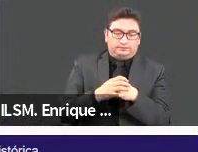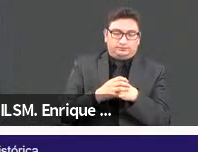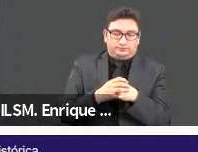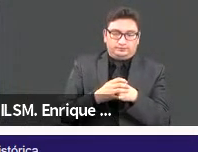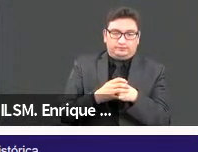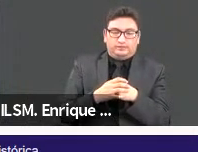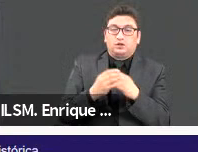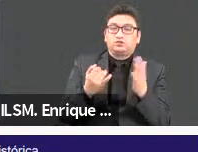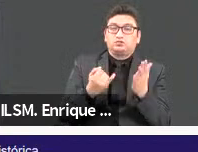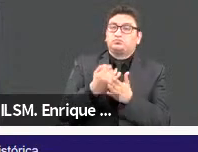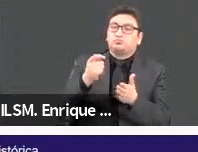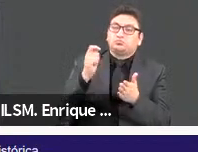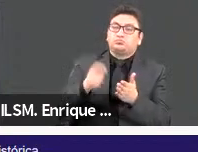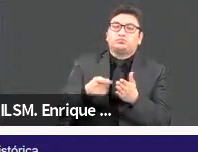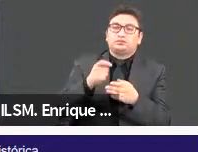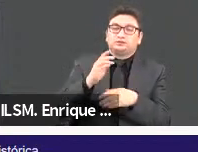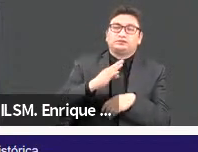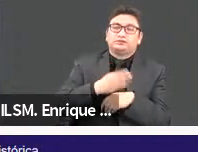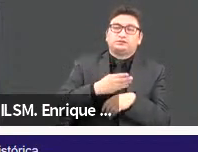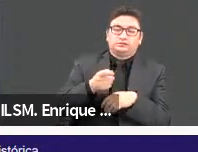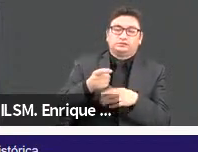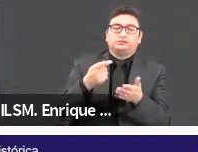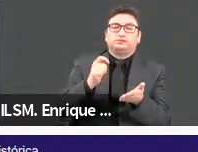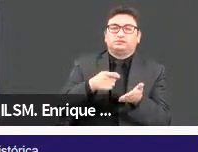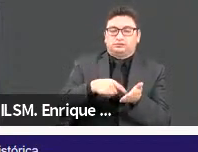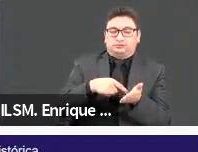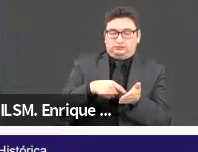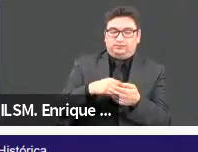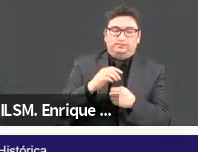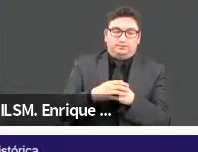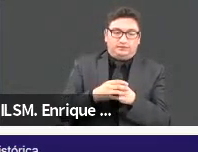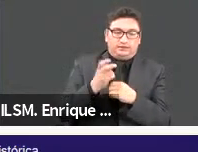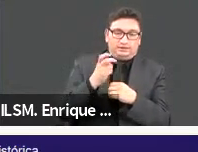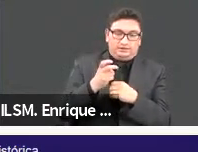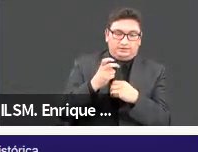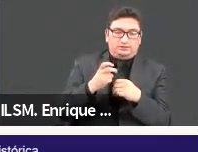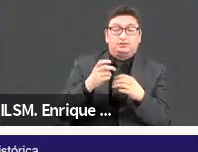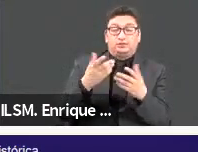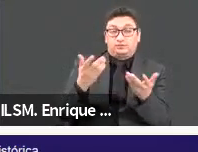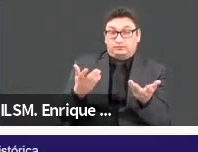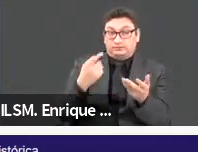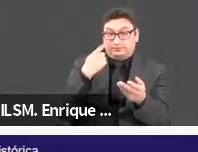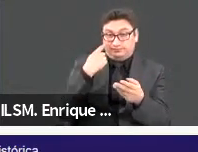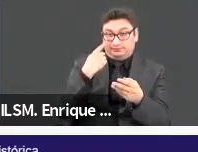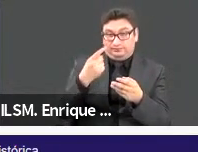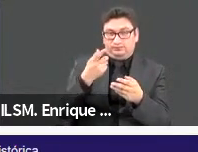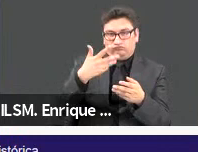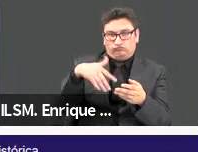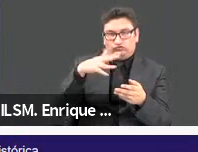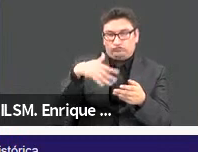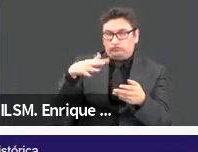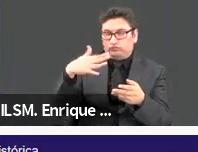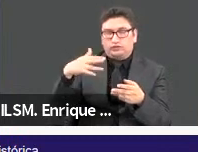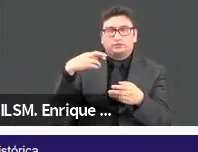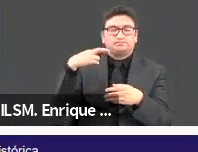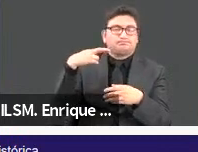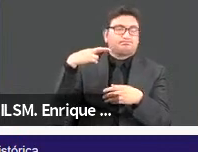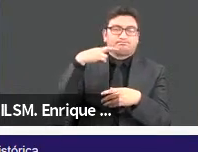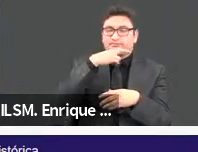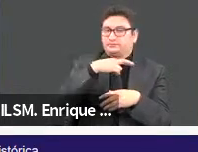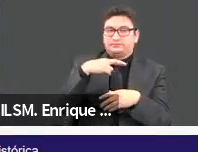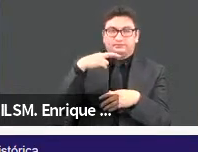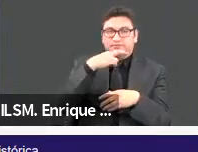la sentencia condenatoria. Vean, entonces tenemos estos resultados muy rápidos